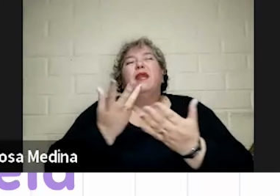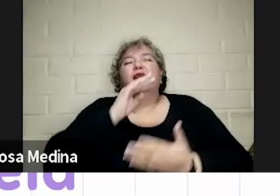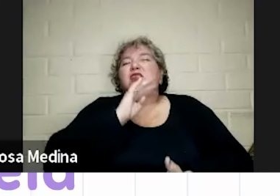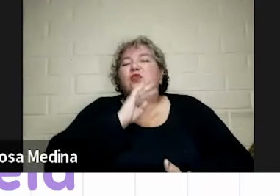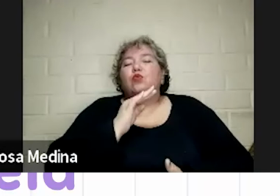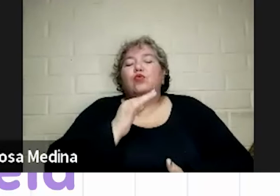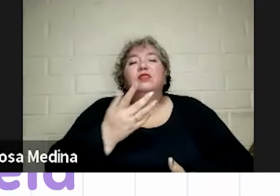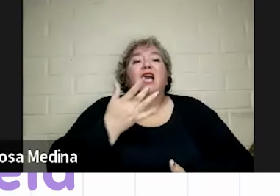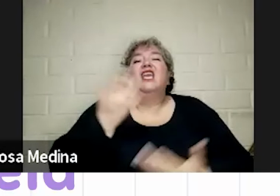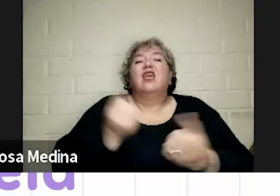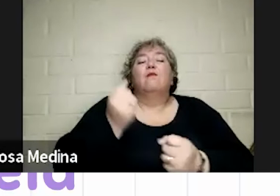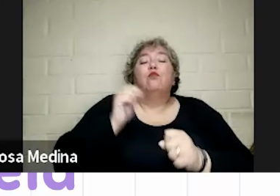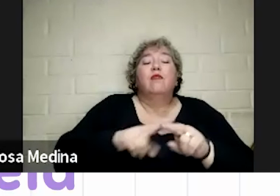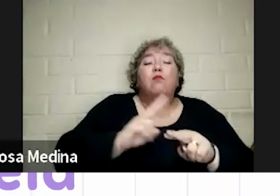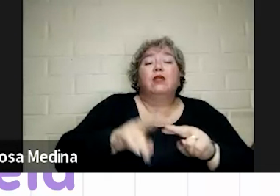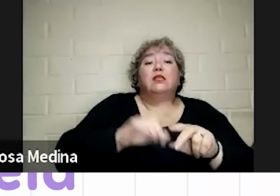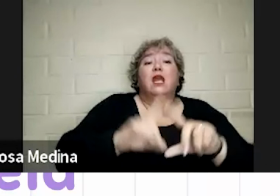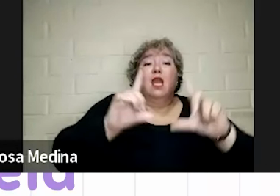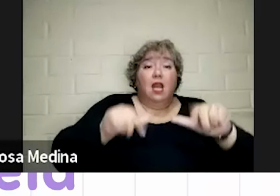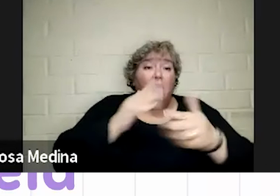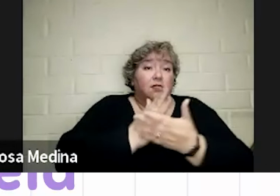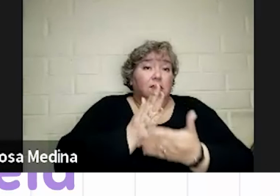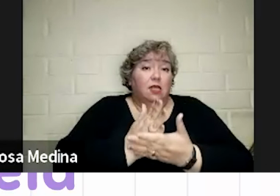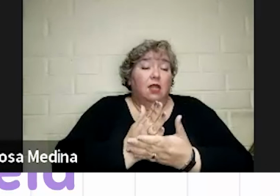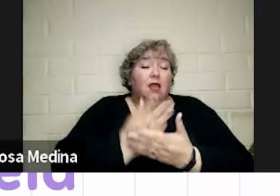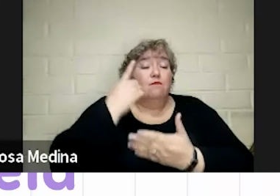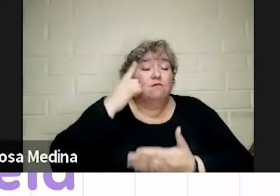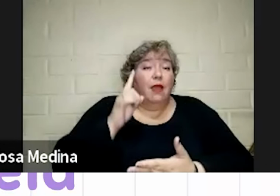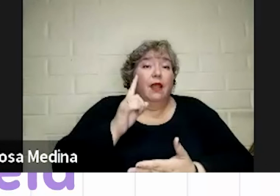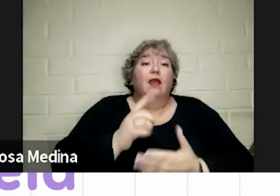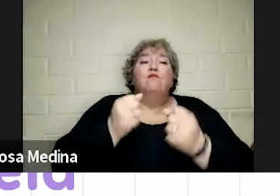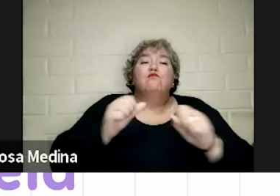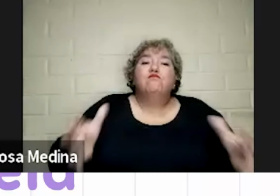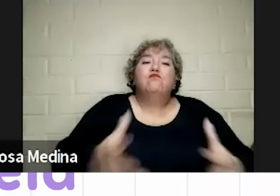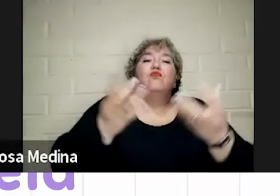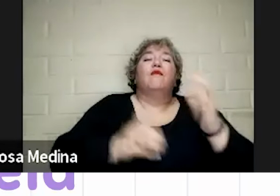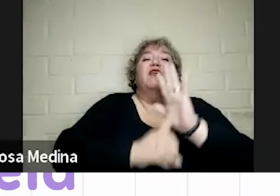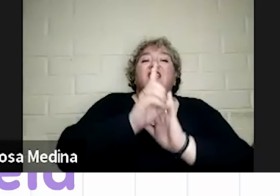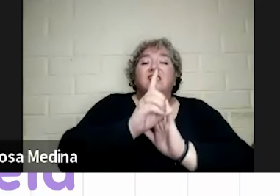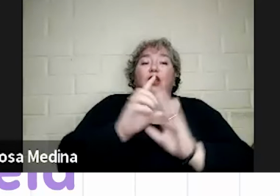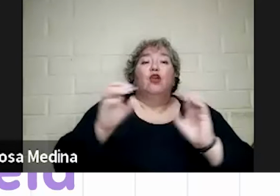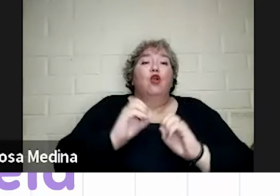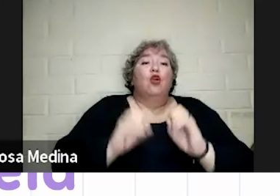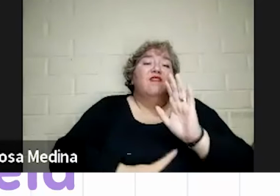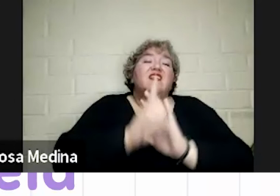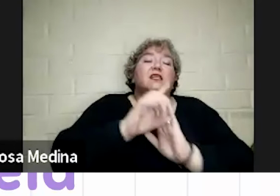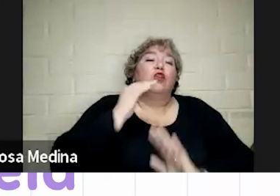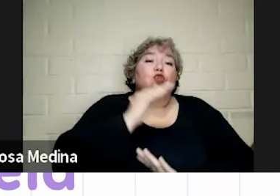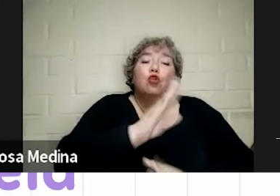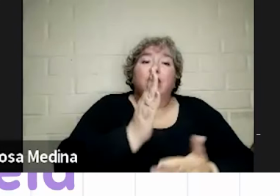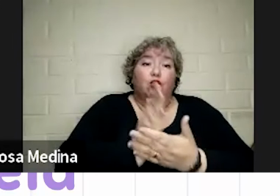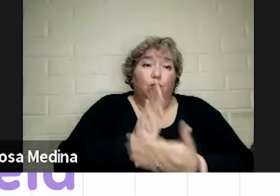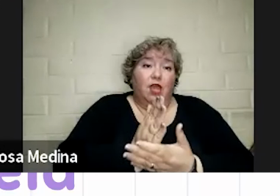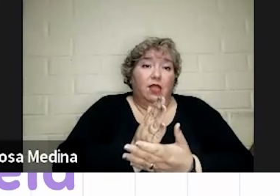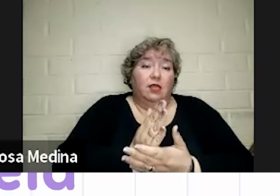qué podemos hacer en el aula para poder promover su desarrollo o apoyar el desarrollo de los estudiantes? Ya tenemos por